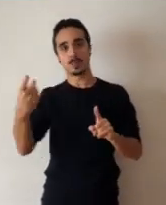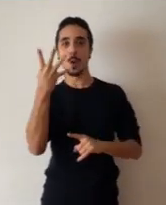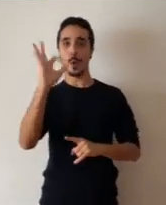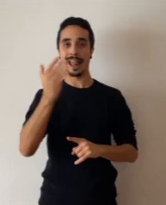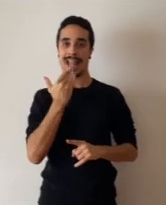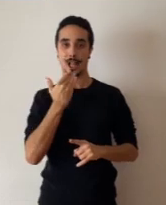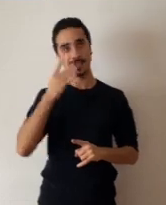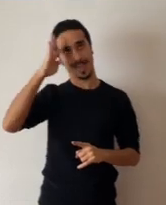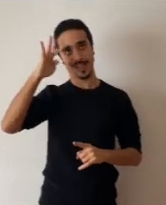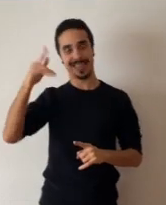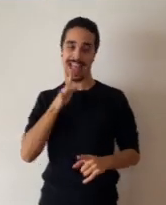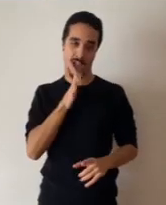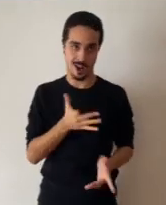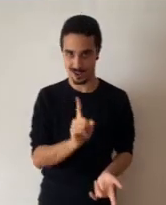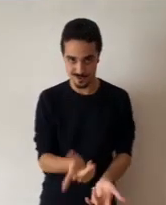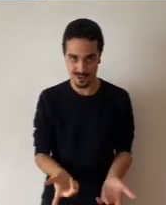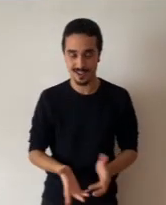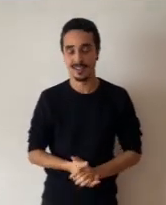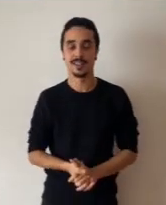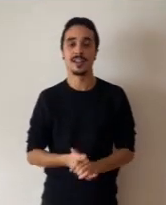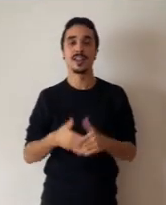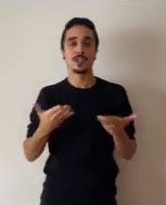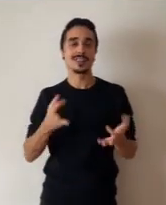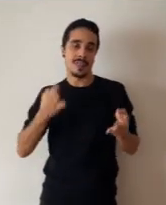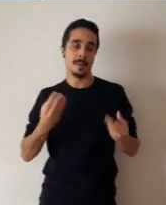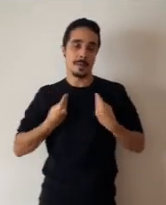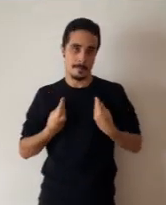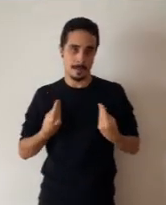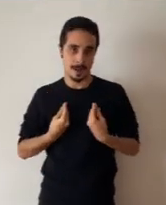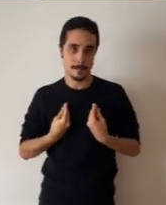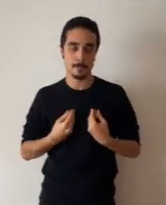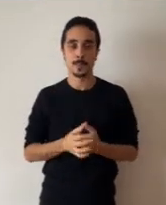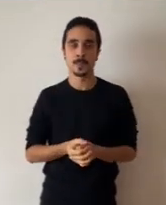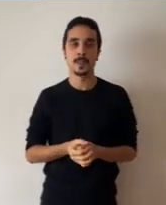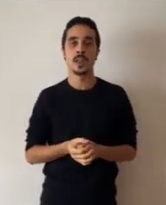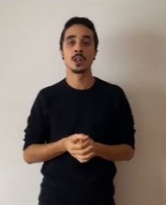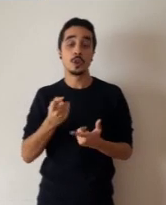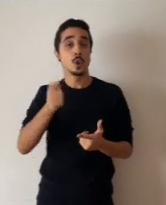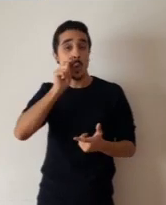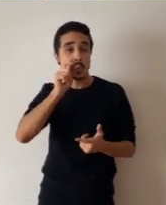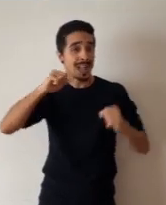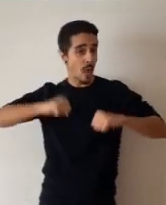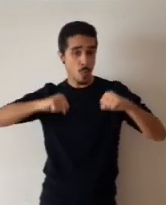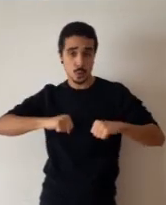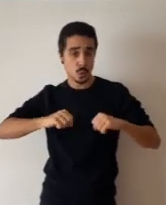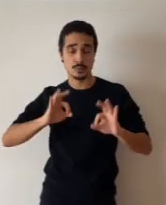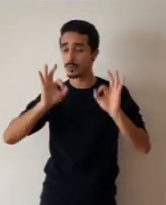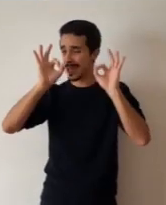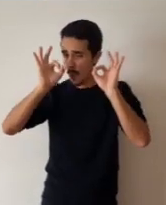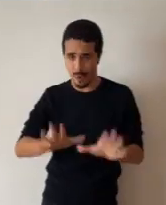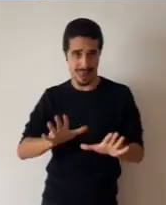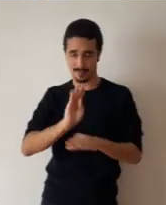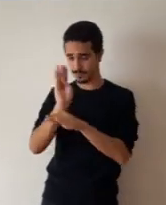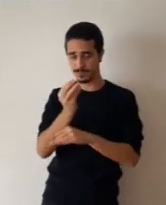tiene 40 años. Y bueno, pues esa etapa hay que pasarla, vivirla y pensar que en las consultas de adulto vas